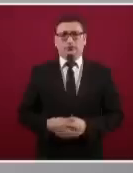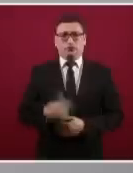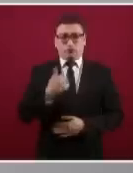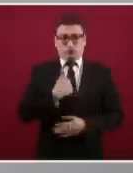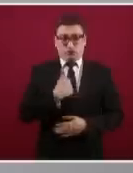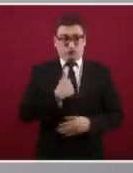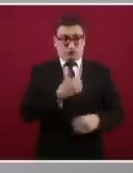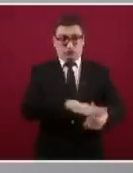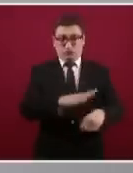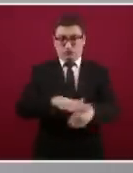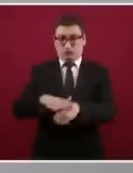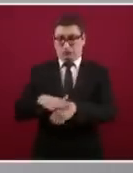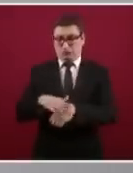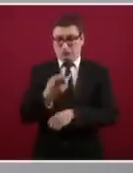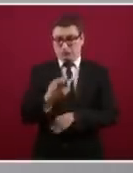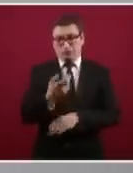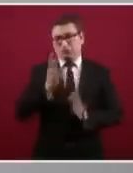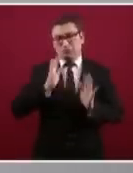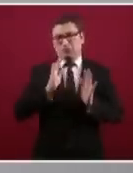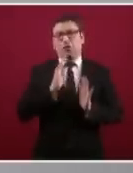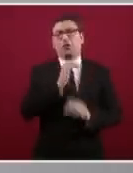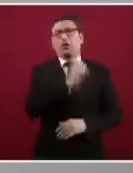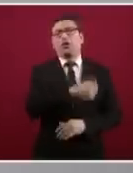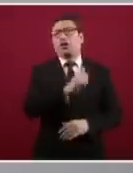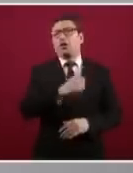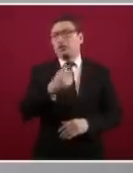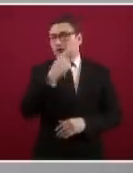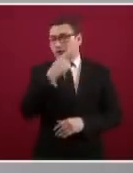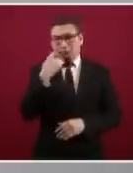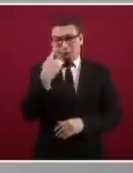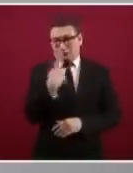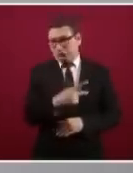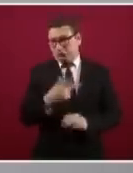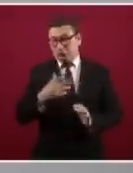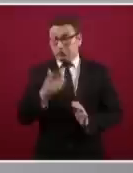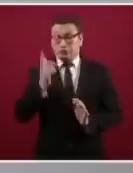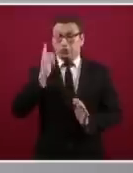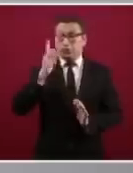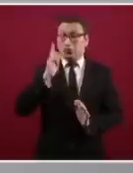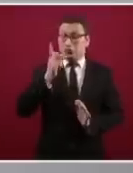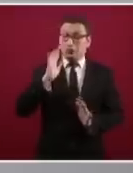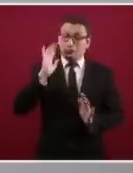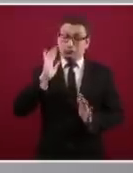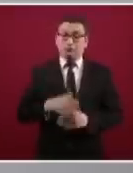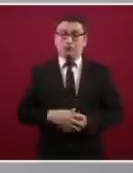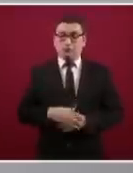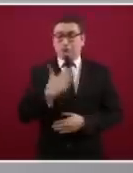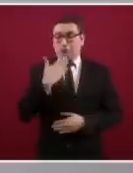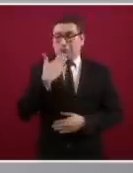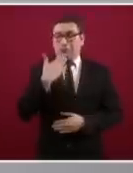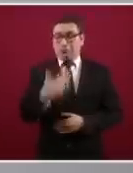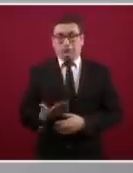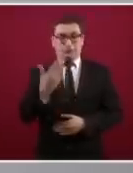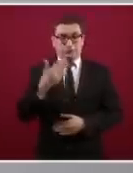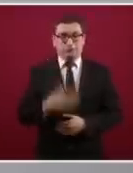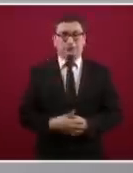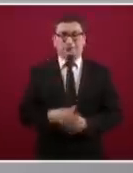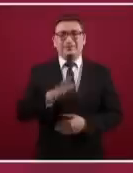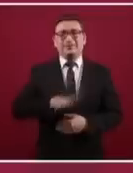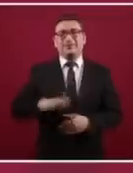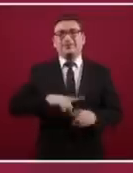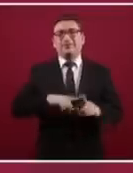convoco a eso, eso depende de cada quien, pero si se lograra, sería buenísimo para el